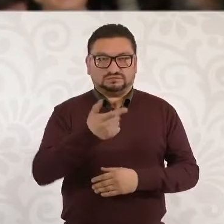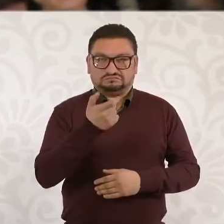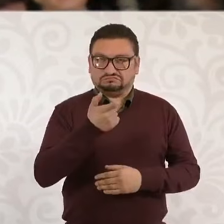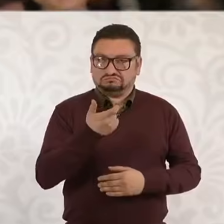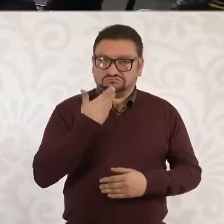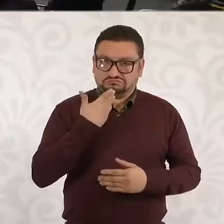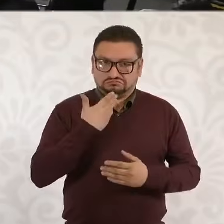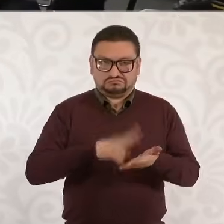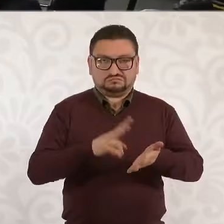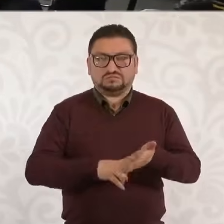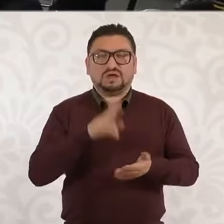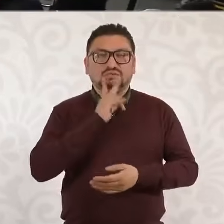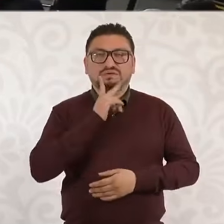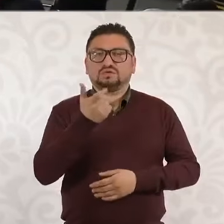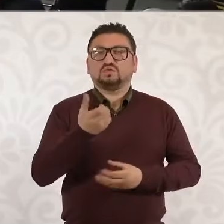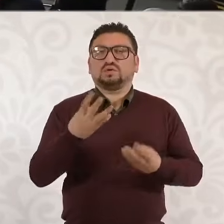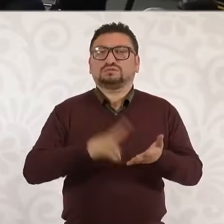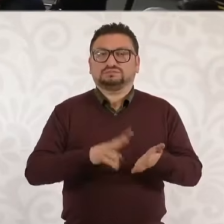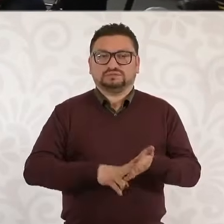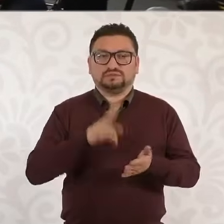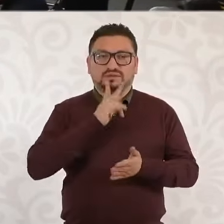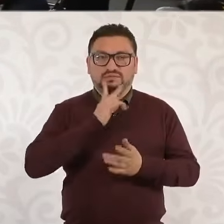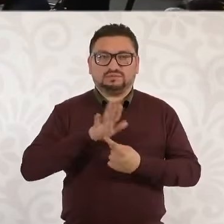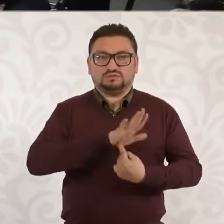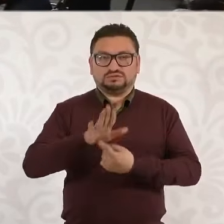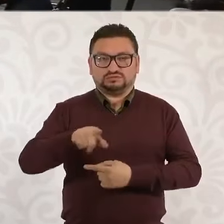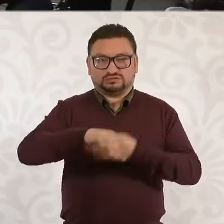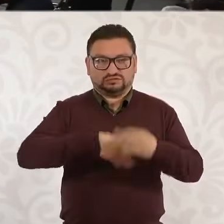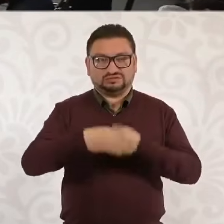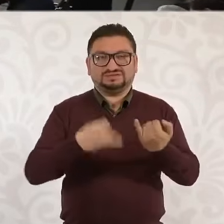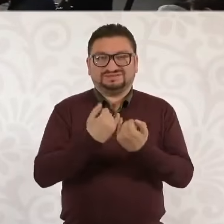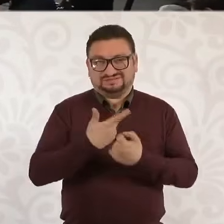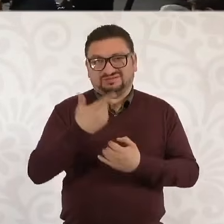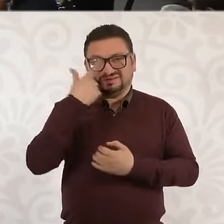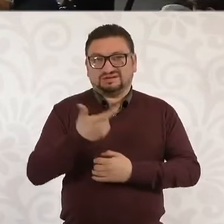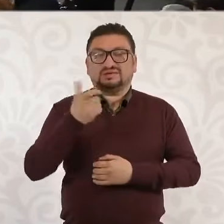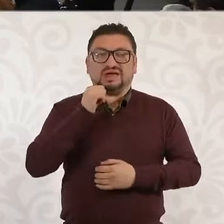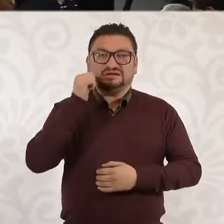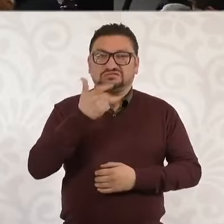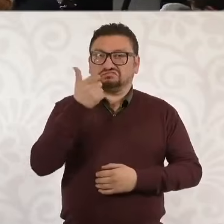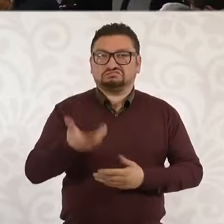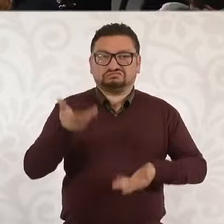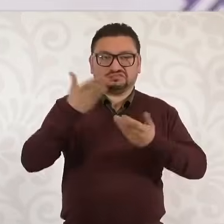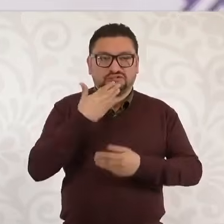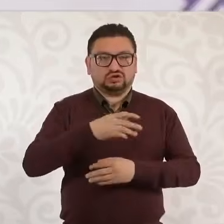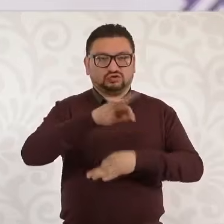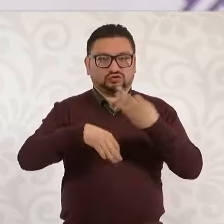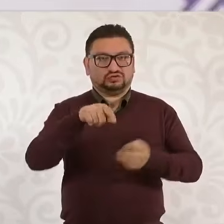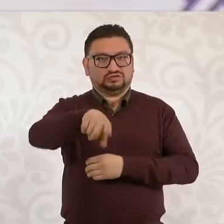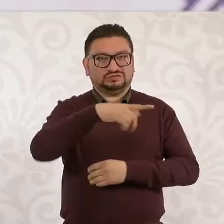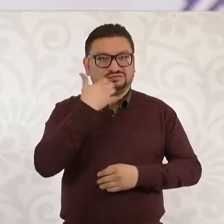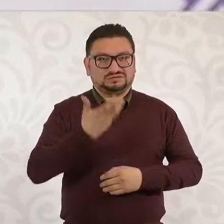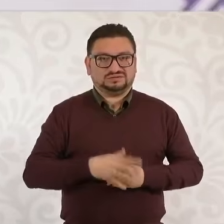A ver, pon el peso cómo está ahorita. Para todos los… Y la bolsa de valores ayer subió. Los que quieren, ¿qué?